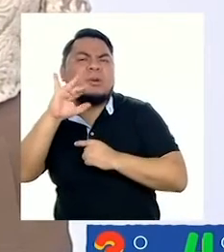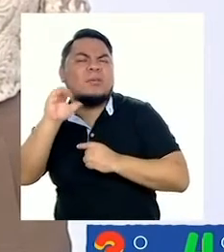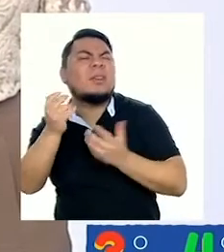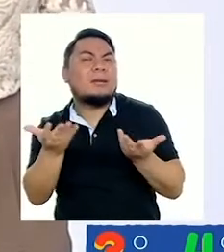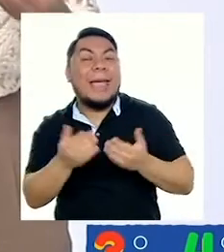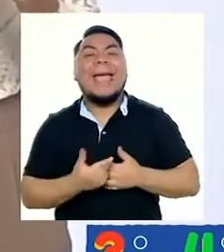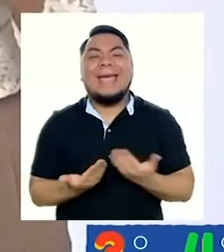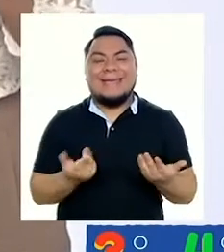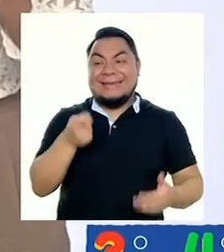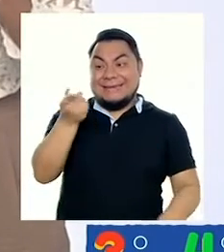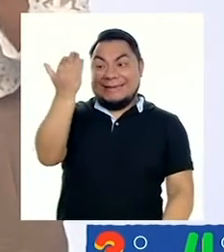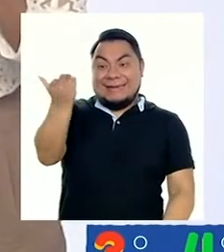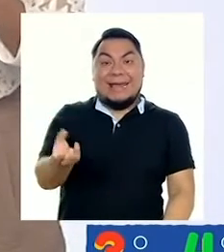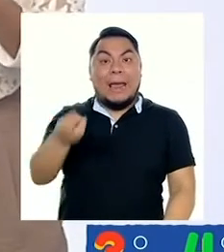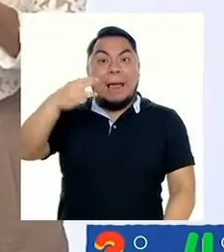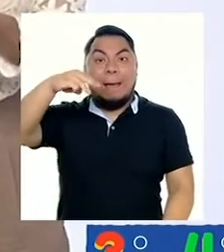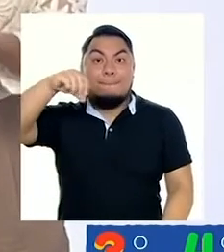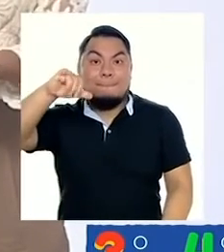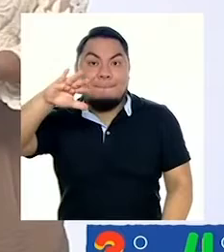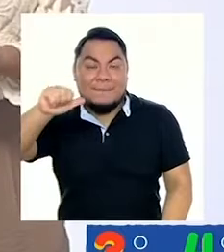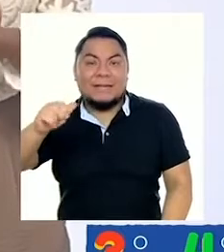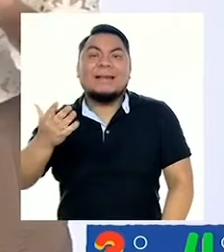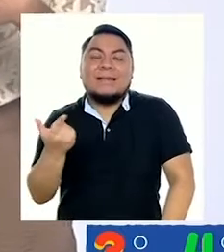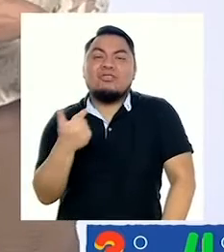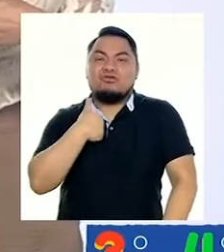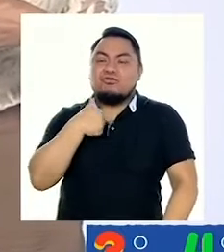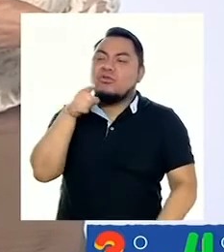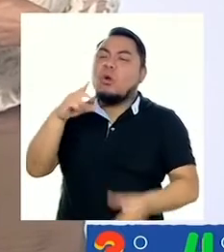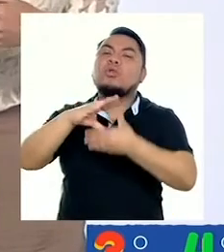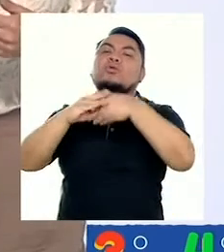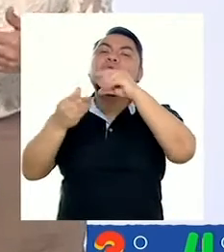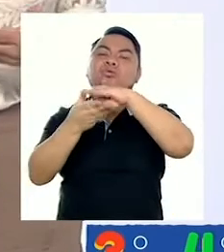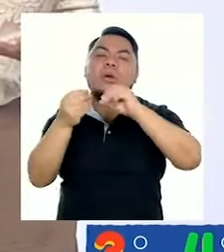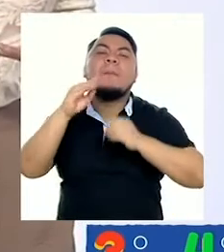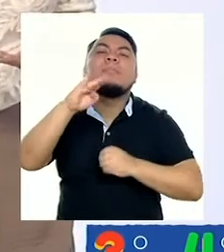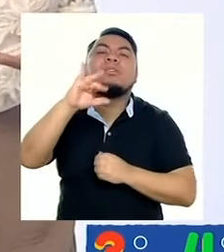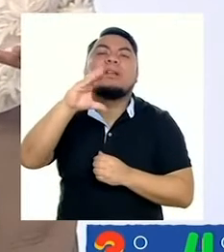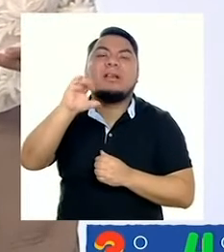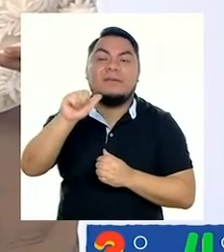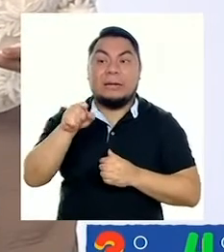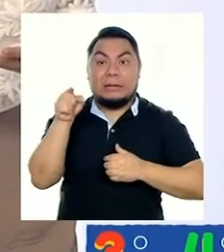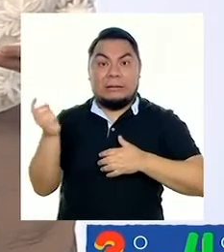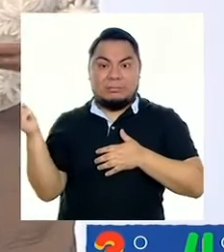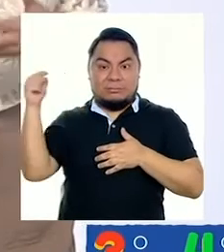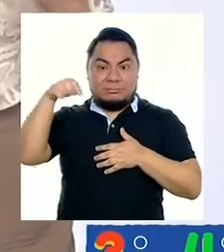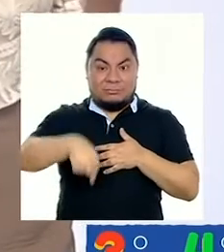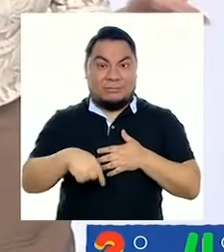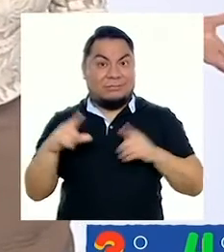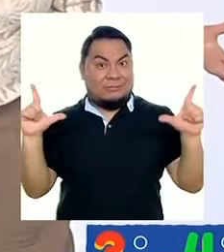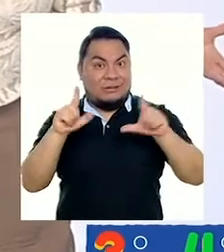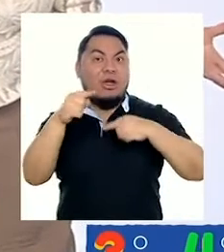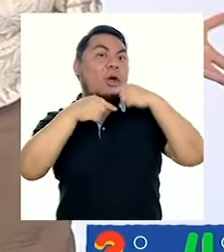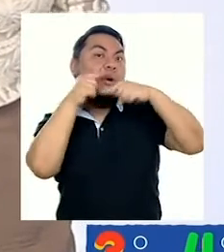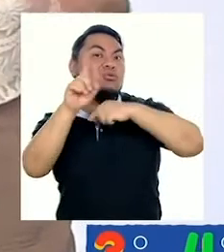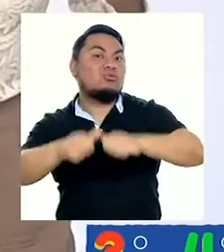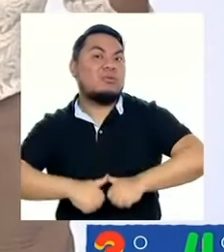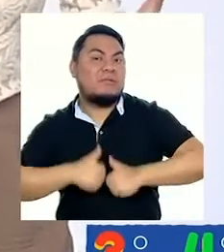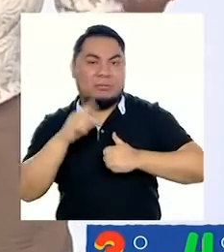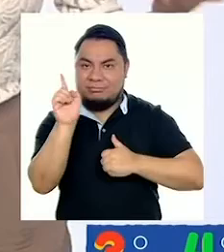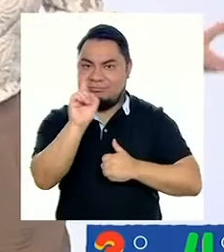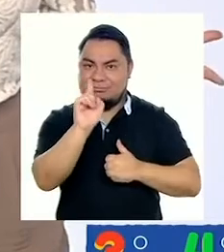de María Trinidad, yo narré su biografía. María Trinidad no vino al programa a contarnos sobre su